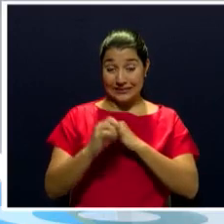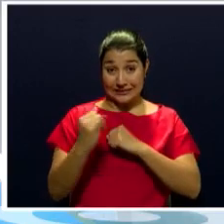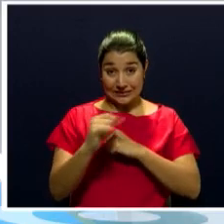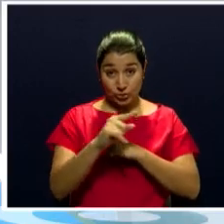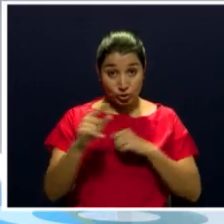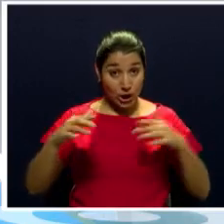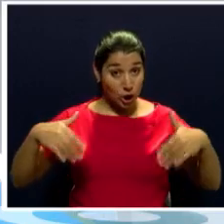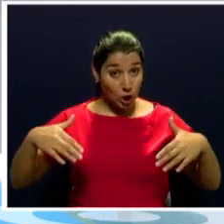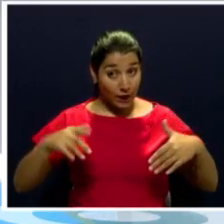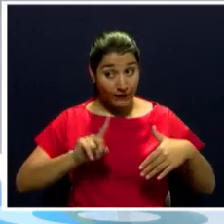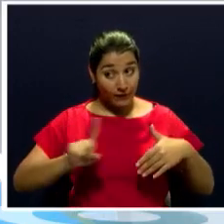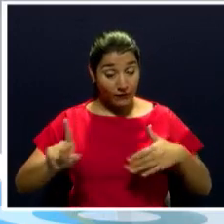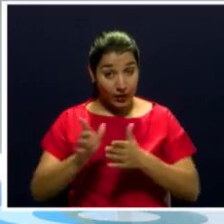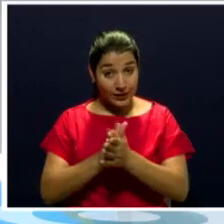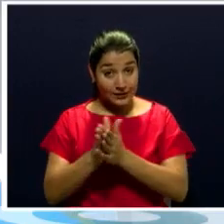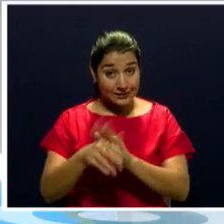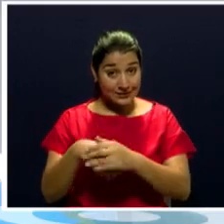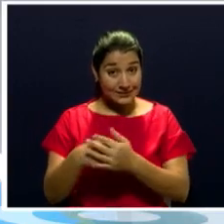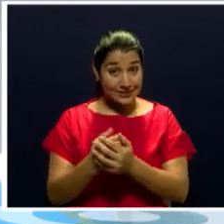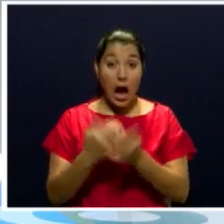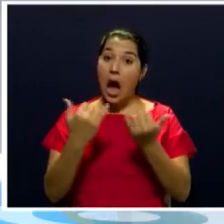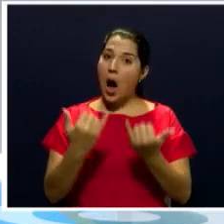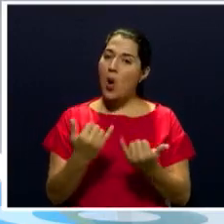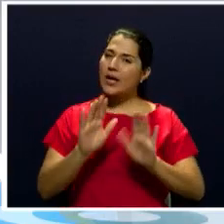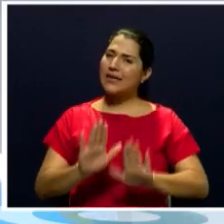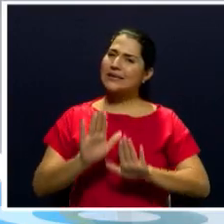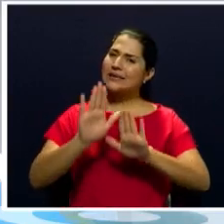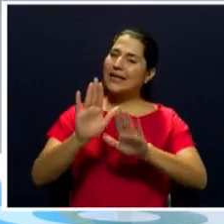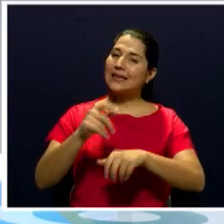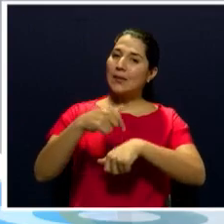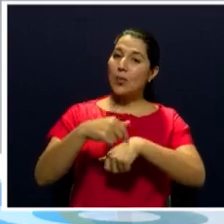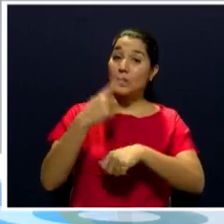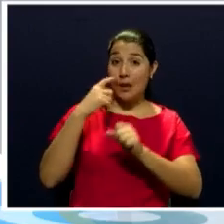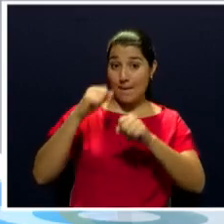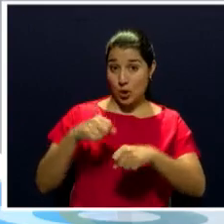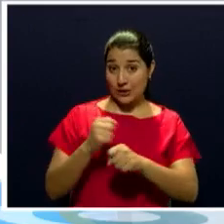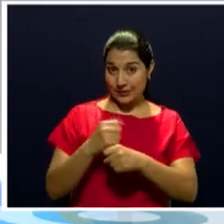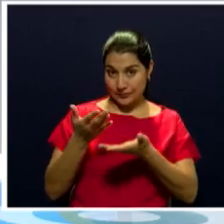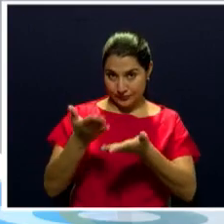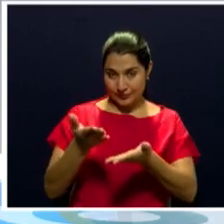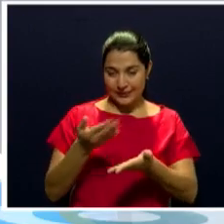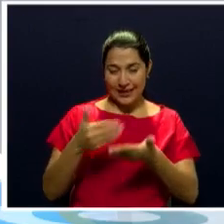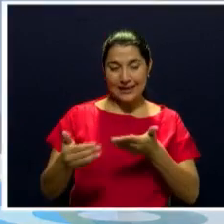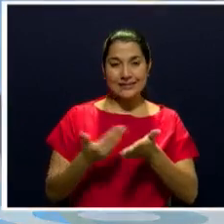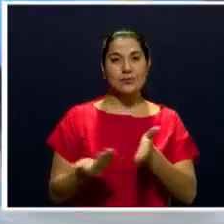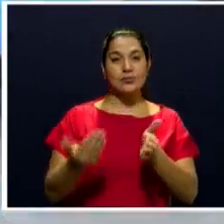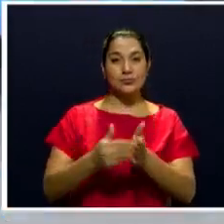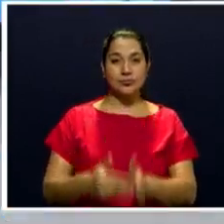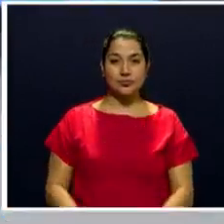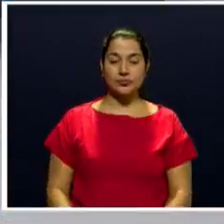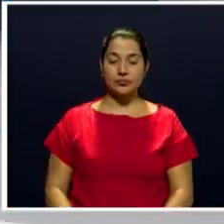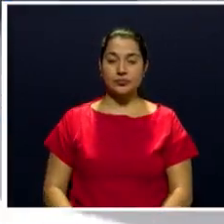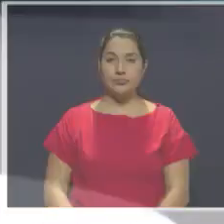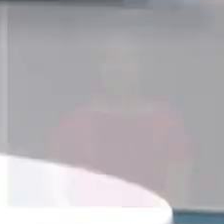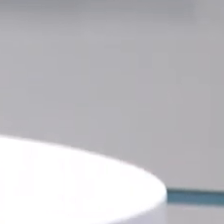no se lavó las manos, es una excelente oportunidad para hacerlo. Adelante, ya volvemos.